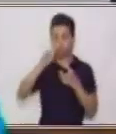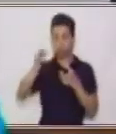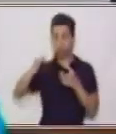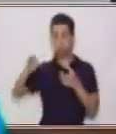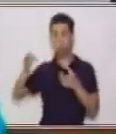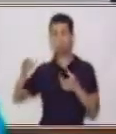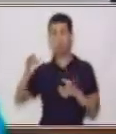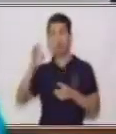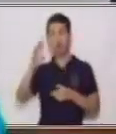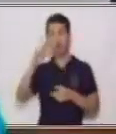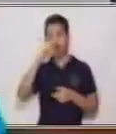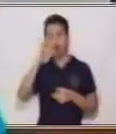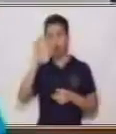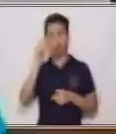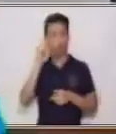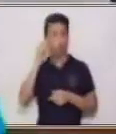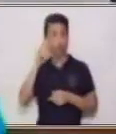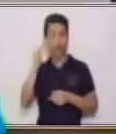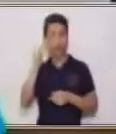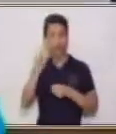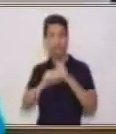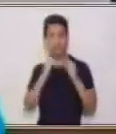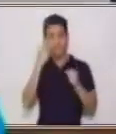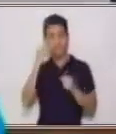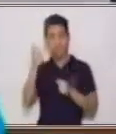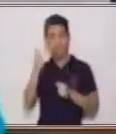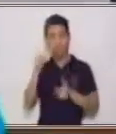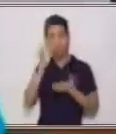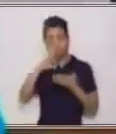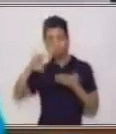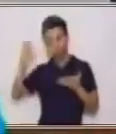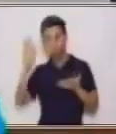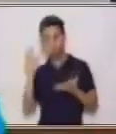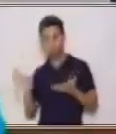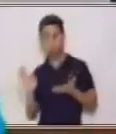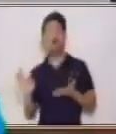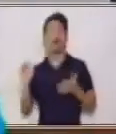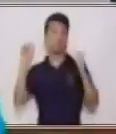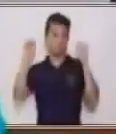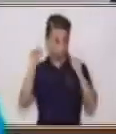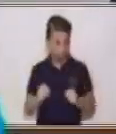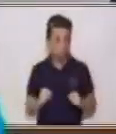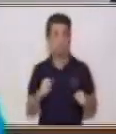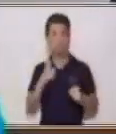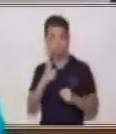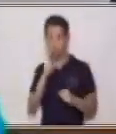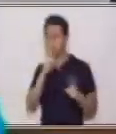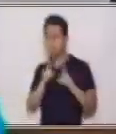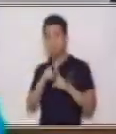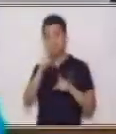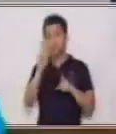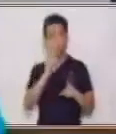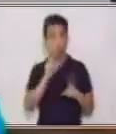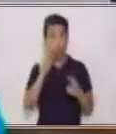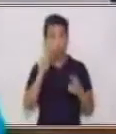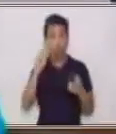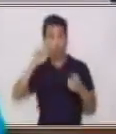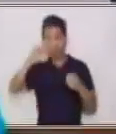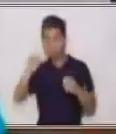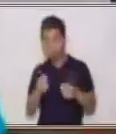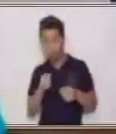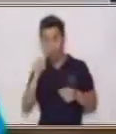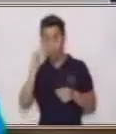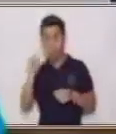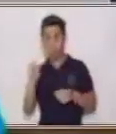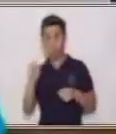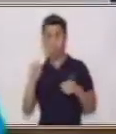pausas donde corresponde, no respira un poco tu escrito, esto puede perder lo que quiere dar a conocer, porque muchas veces